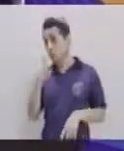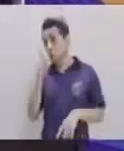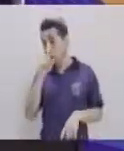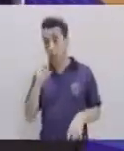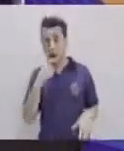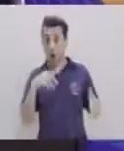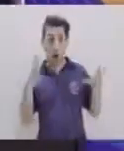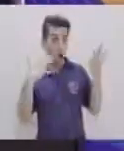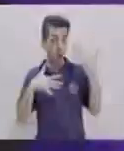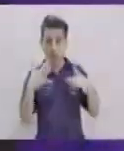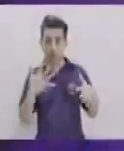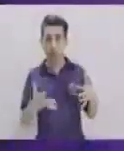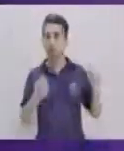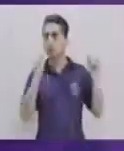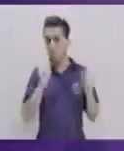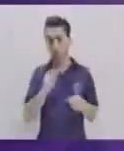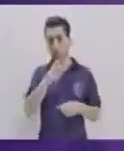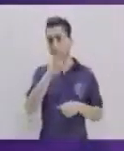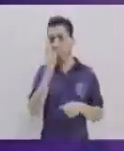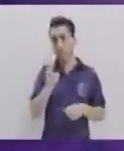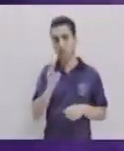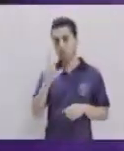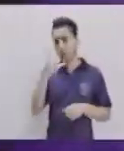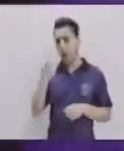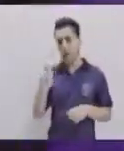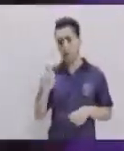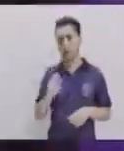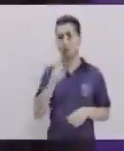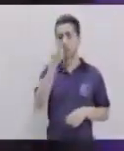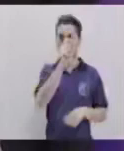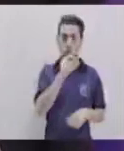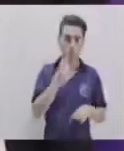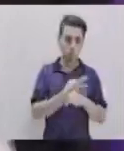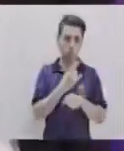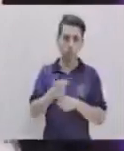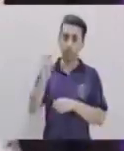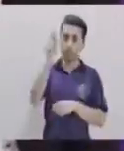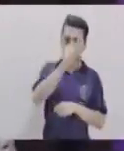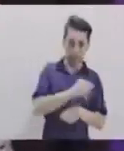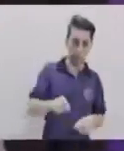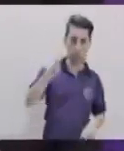tienes colores, puedes utilizar el círculo y